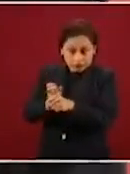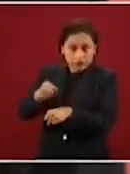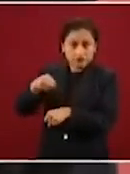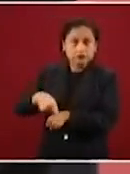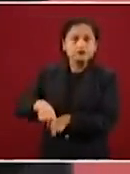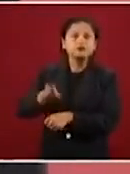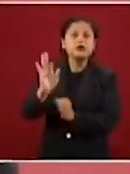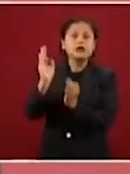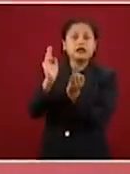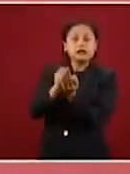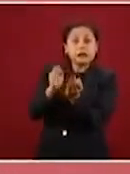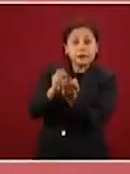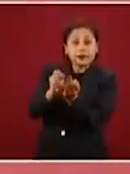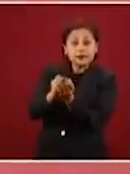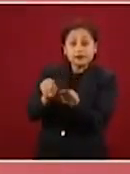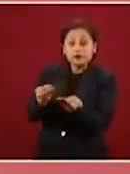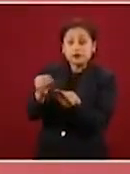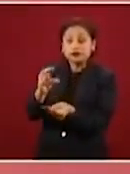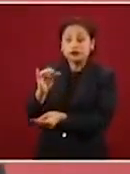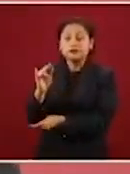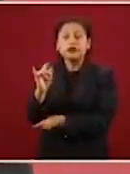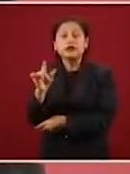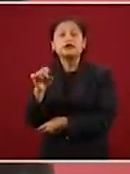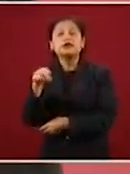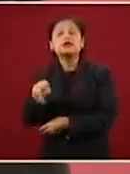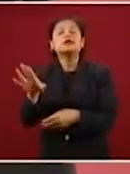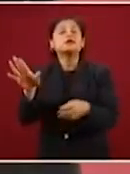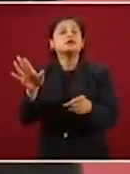chipilín, porque quiero